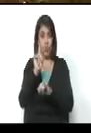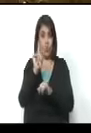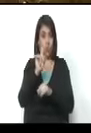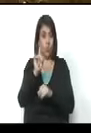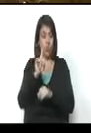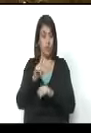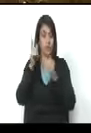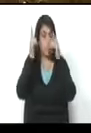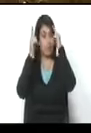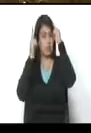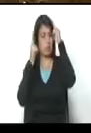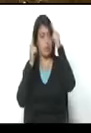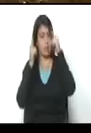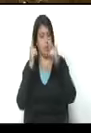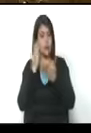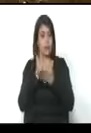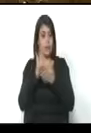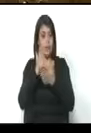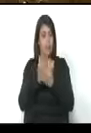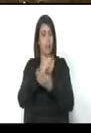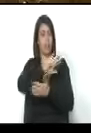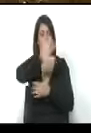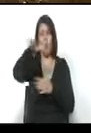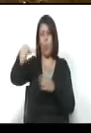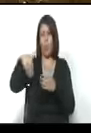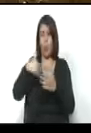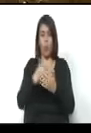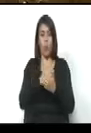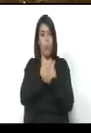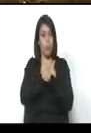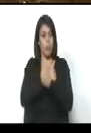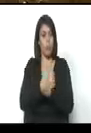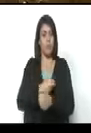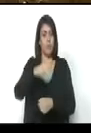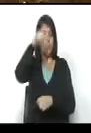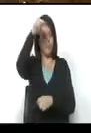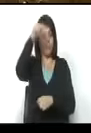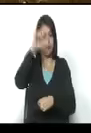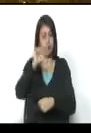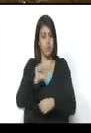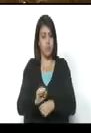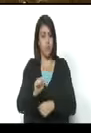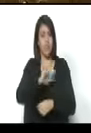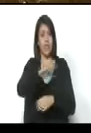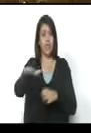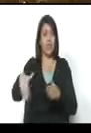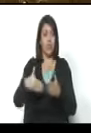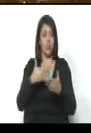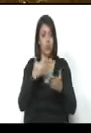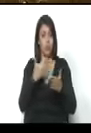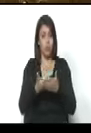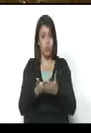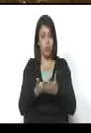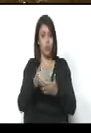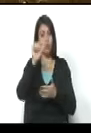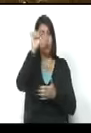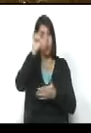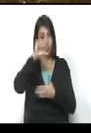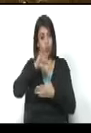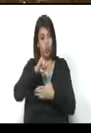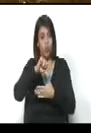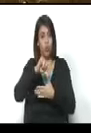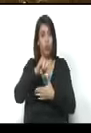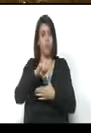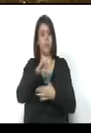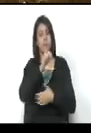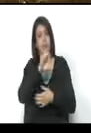Chávez fue y es amado de norte a sur, y me estoy refiriendo del sur global,